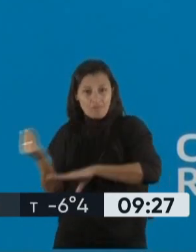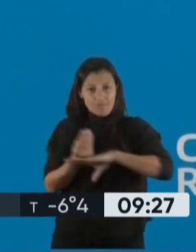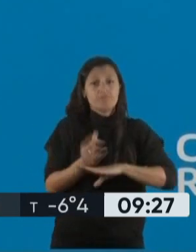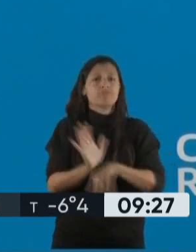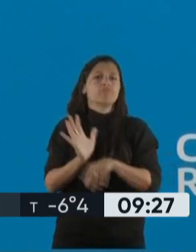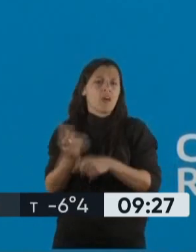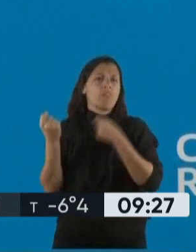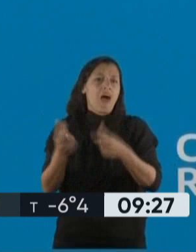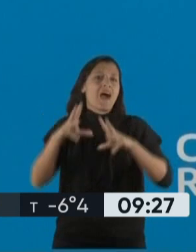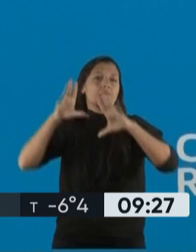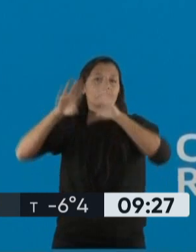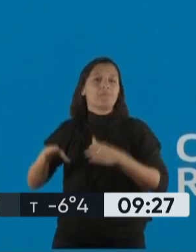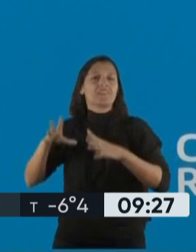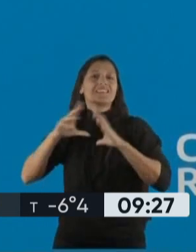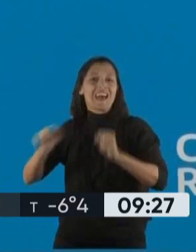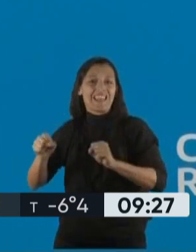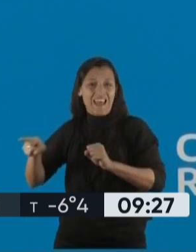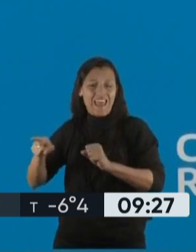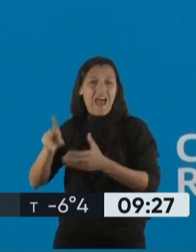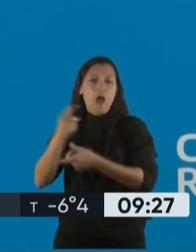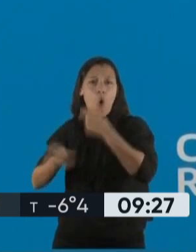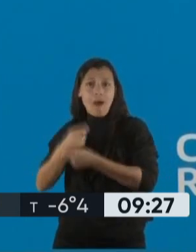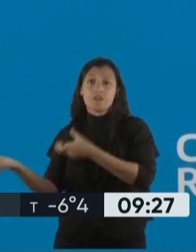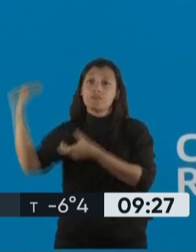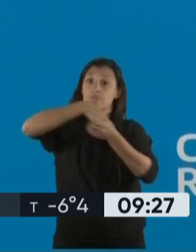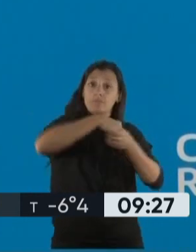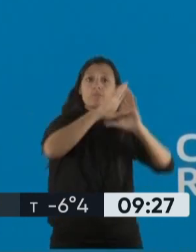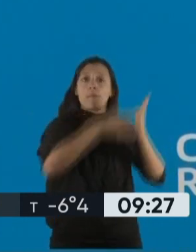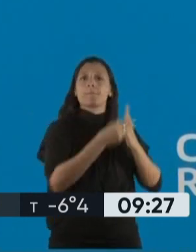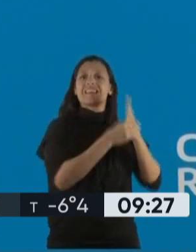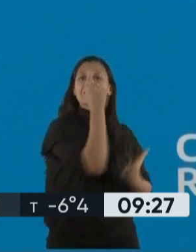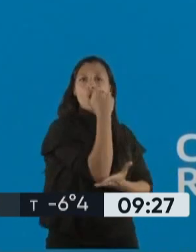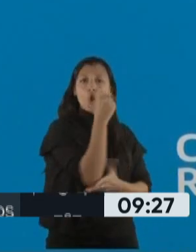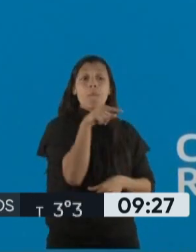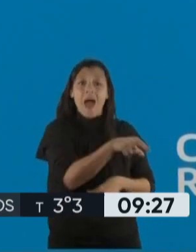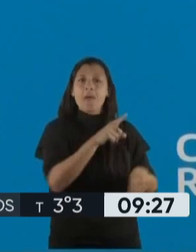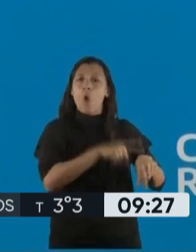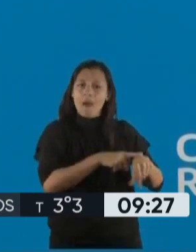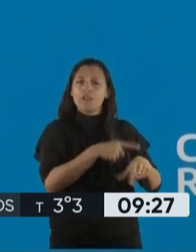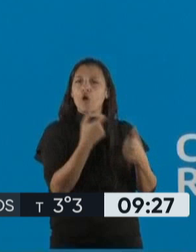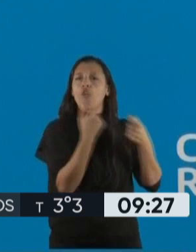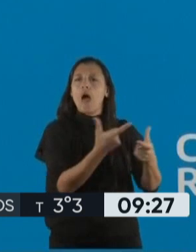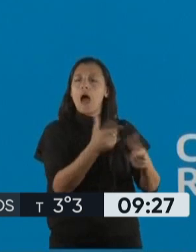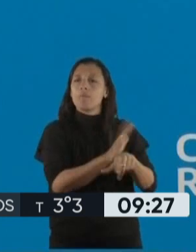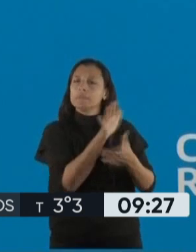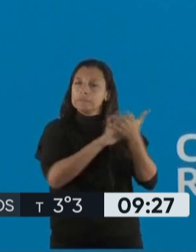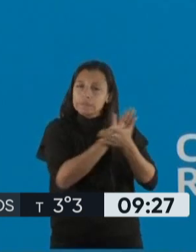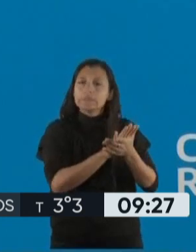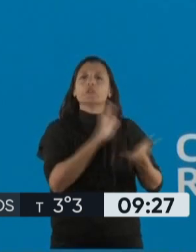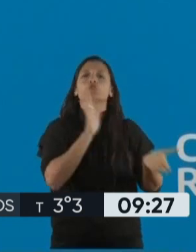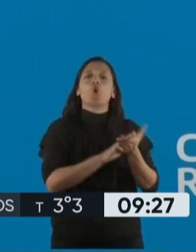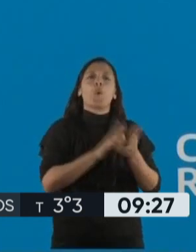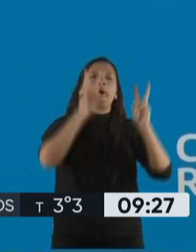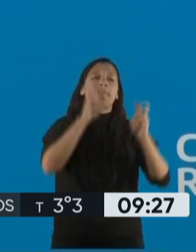mirada, era que la Secretaría de Comercio se incorporara al Ministerio de Economía, porque es allí donde están las principales variables que tienen que ver con el combate a la